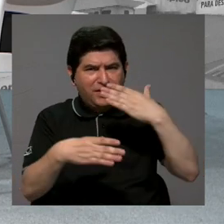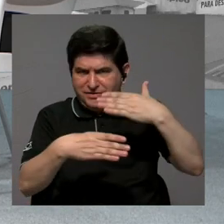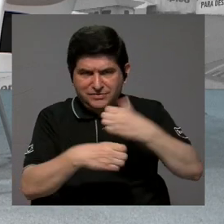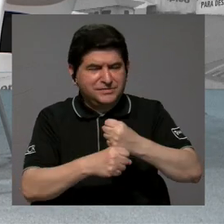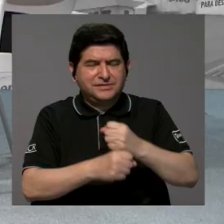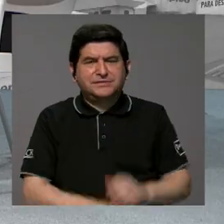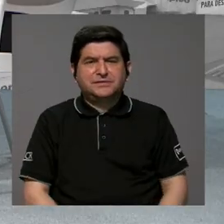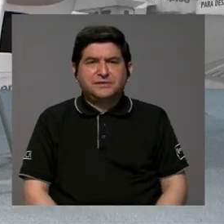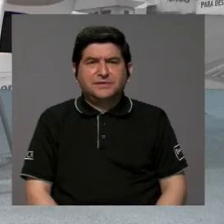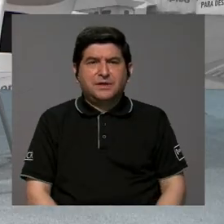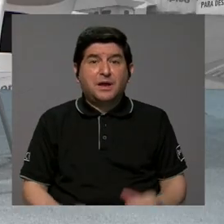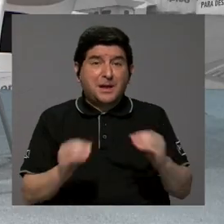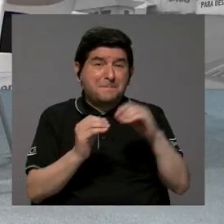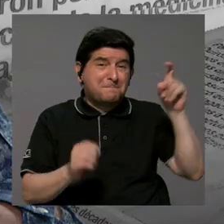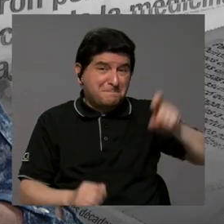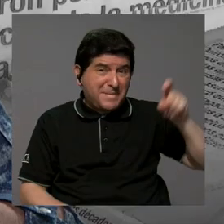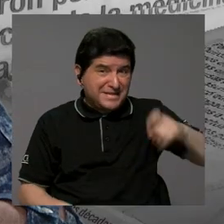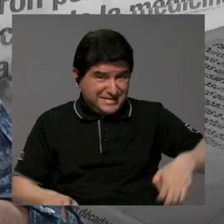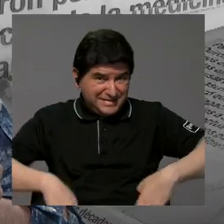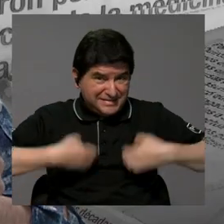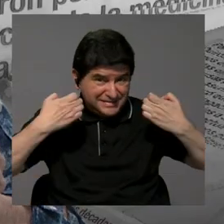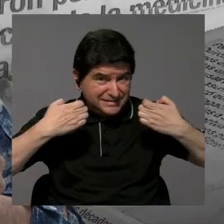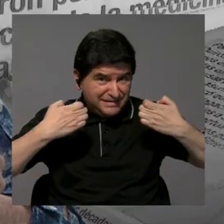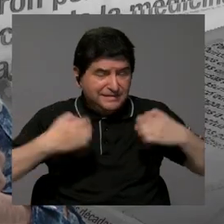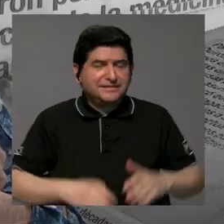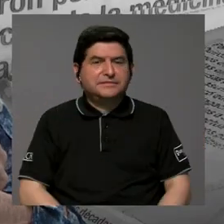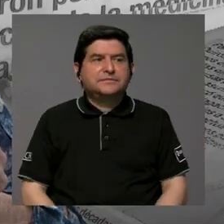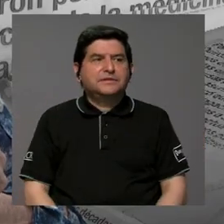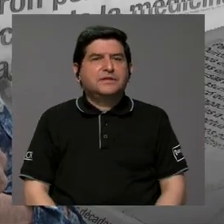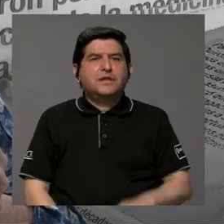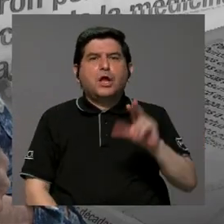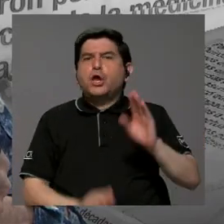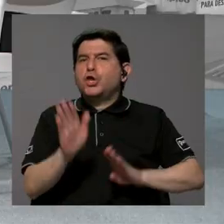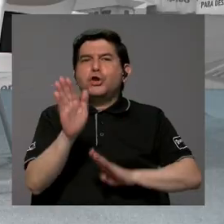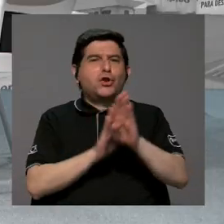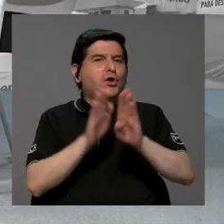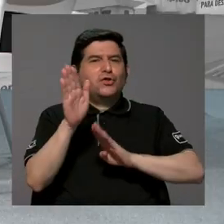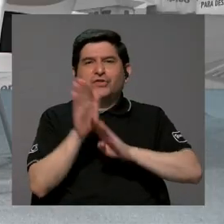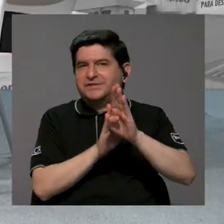estar haciendo, ¿verdad? Porque hay mayor necesidad. Y porque